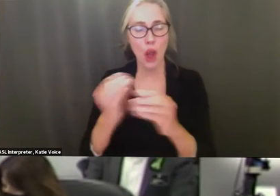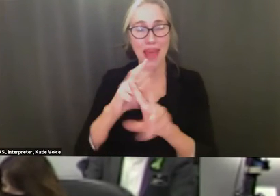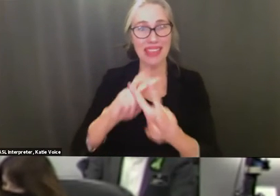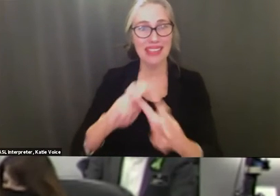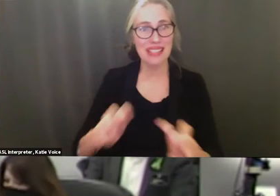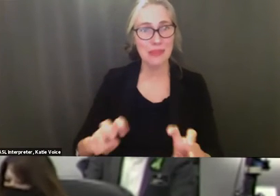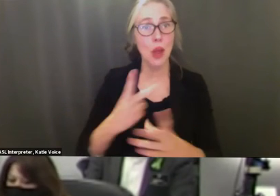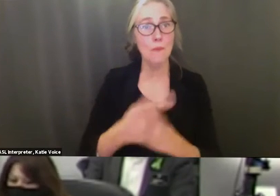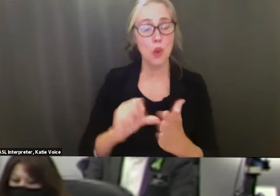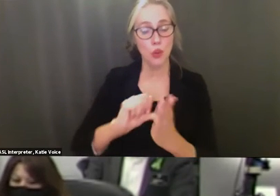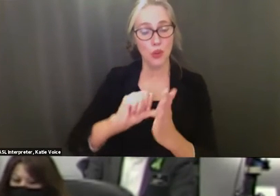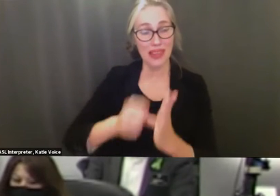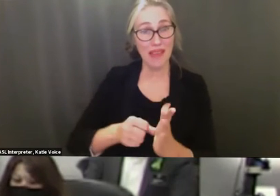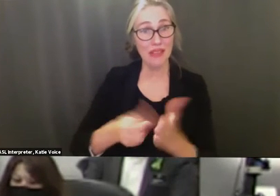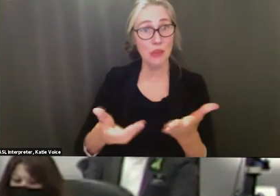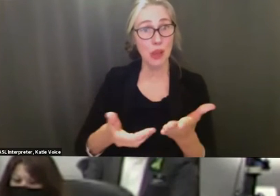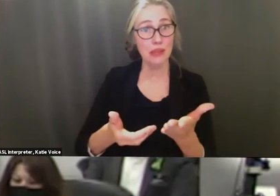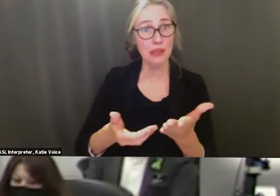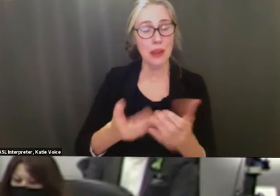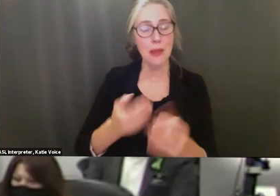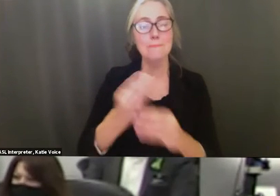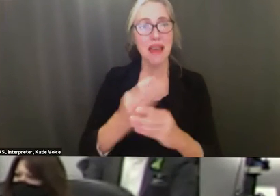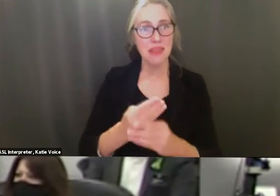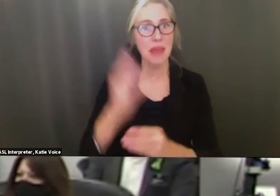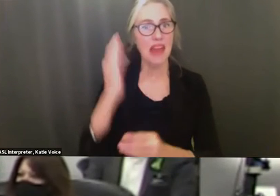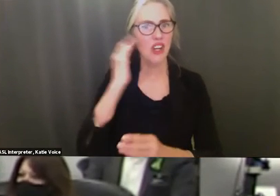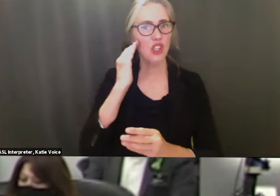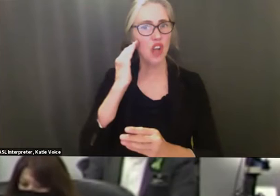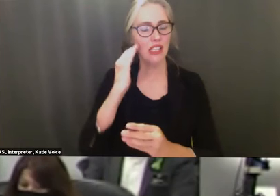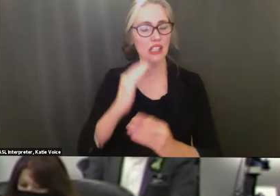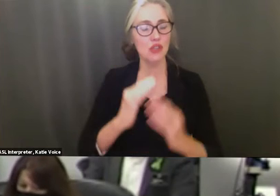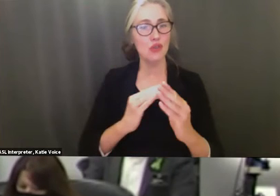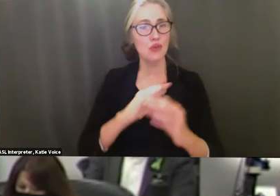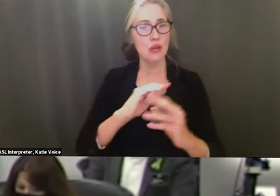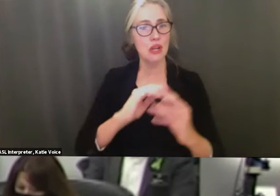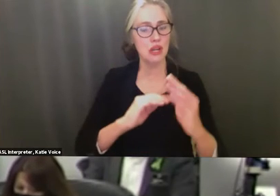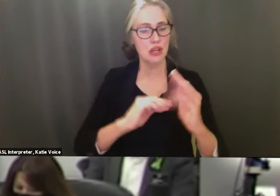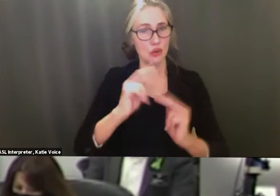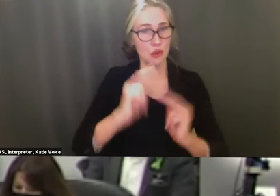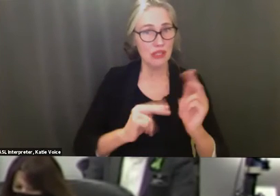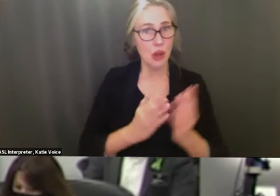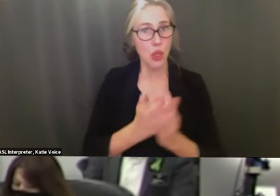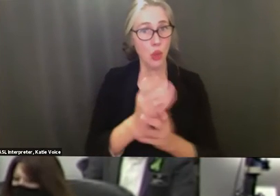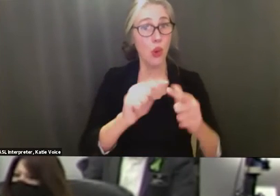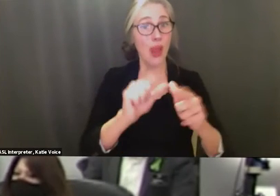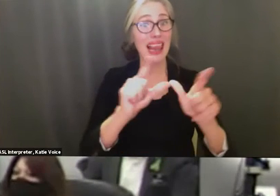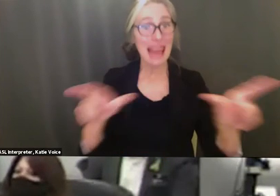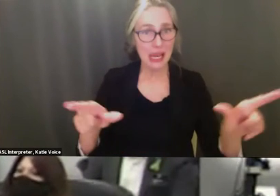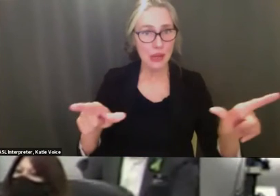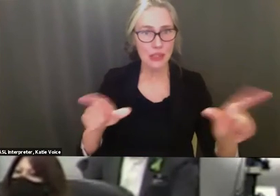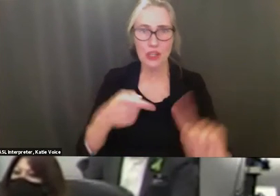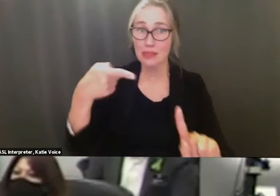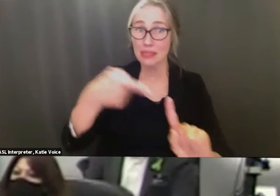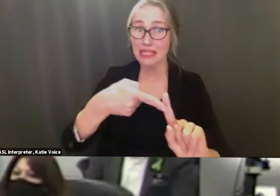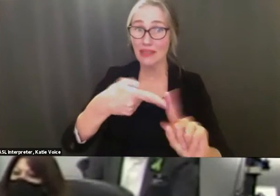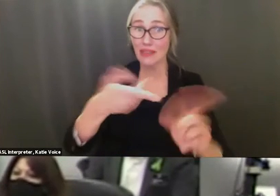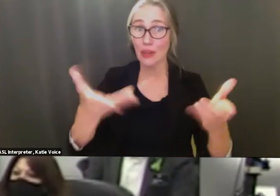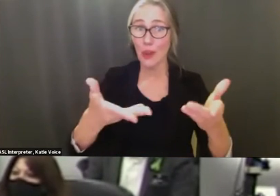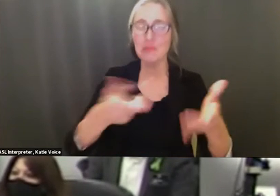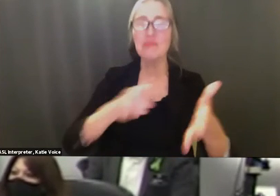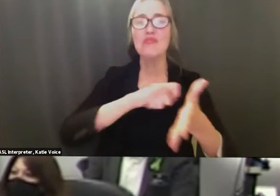de nuestro programa de evaluación de matemáticas va a ser para construir conocimiento matemático a través de